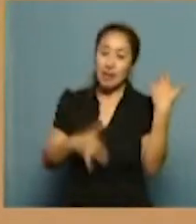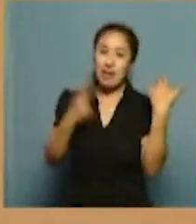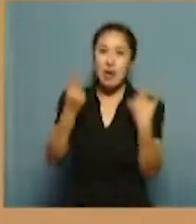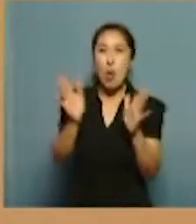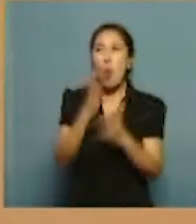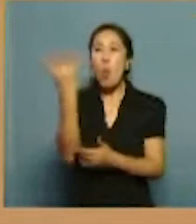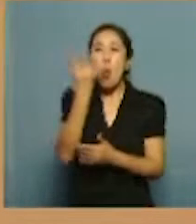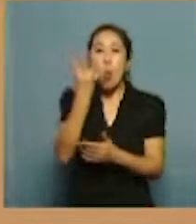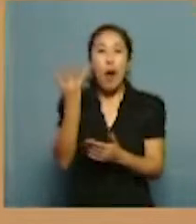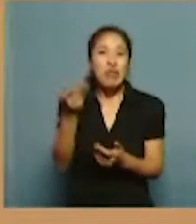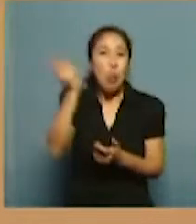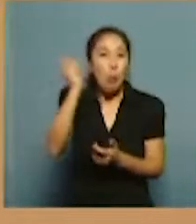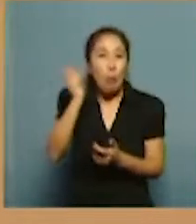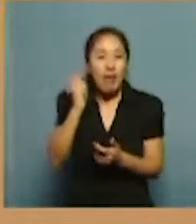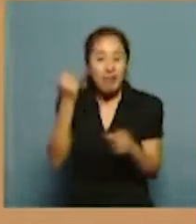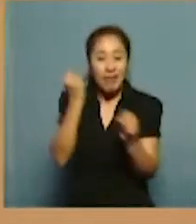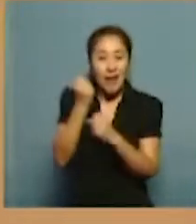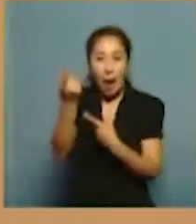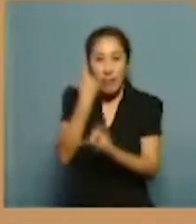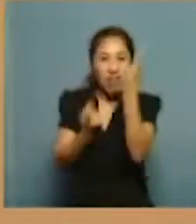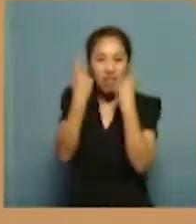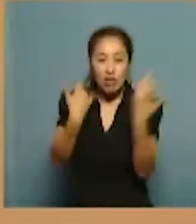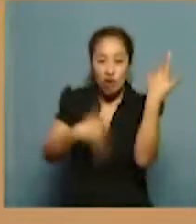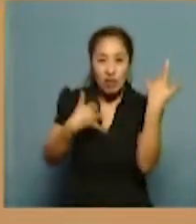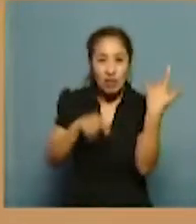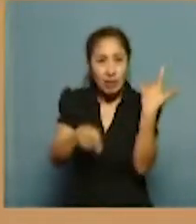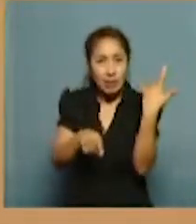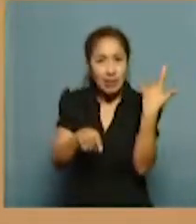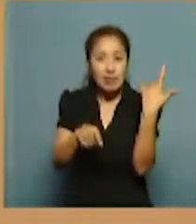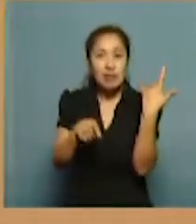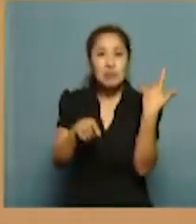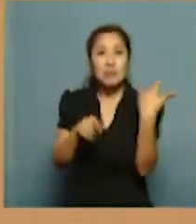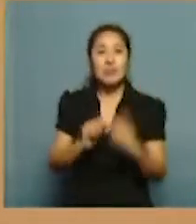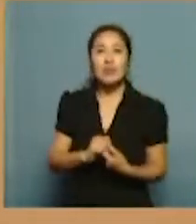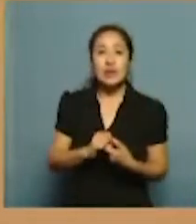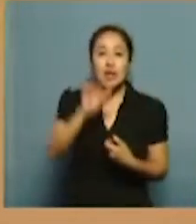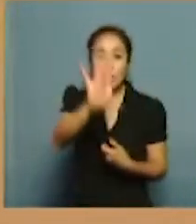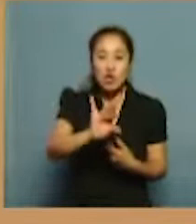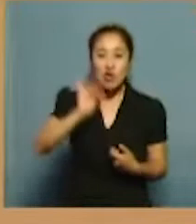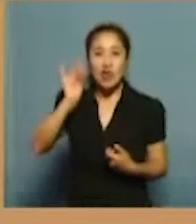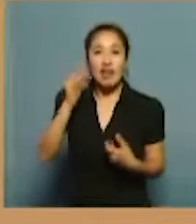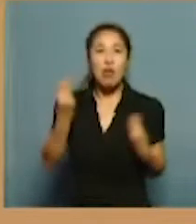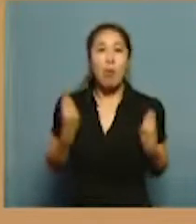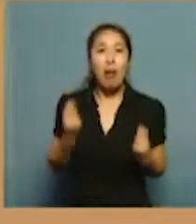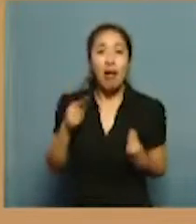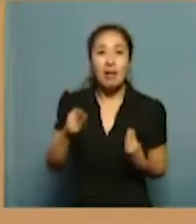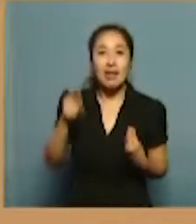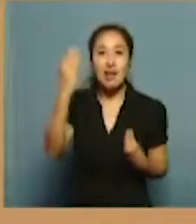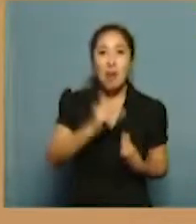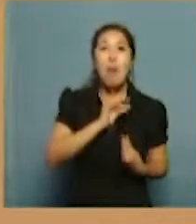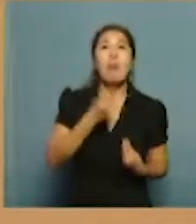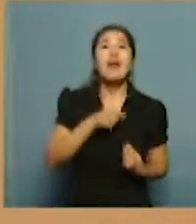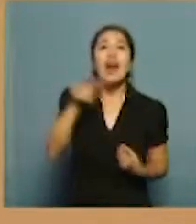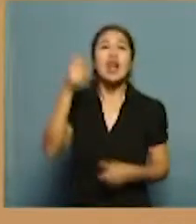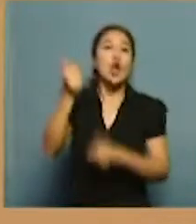llevaba más de cuatro meses de trabajar en la guitarra y son seleccionados para guitarras del mundo